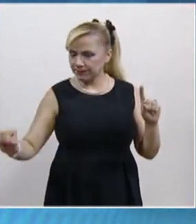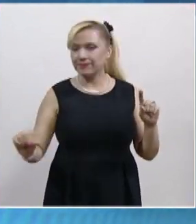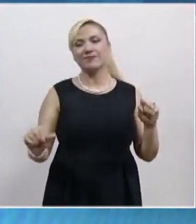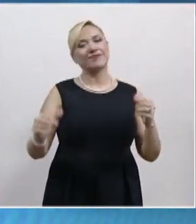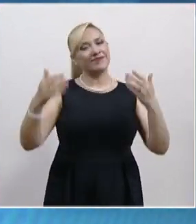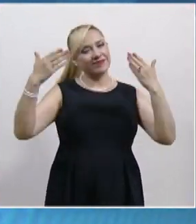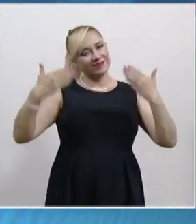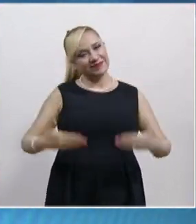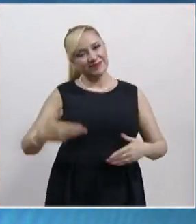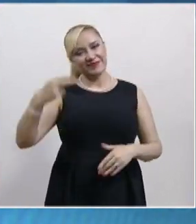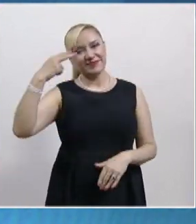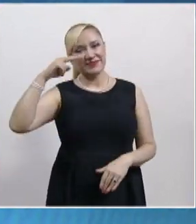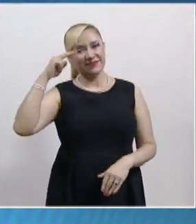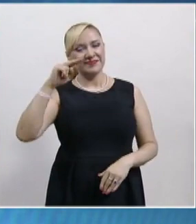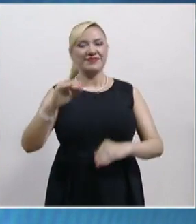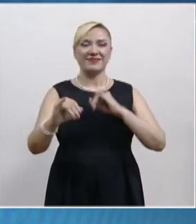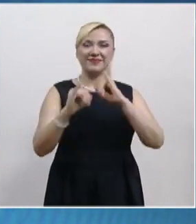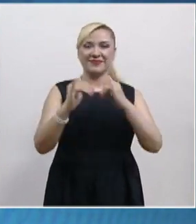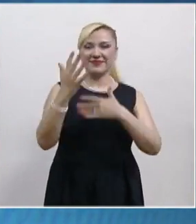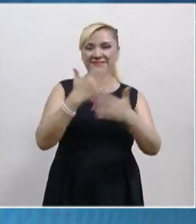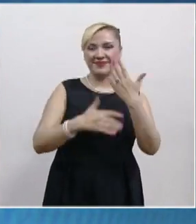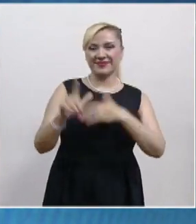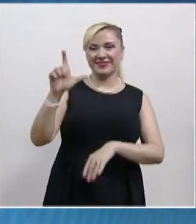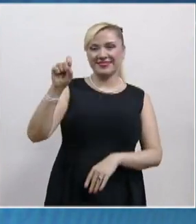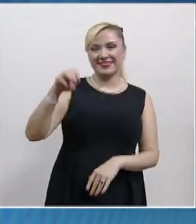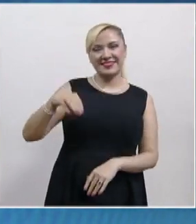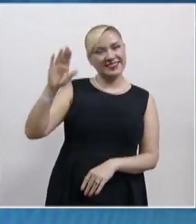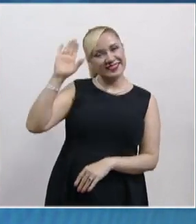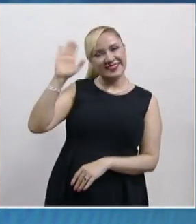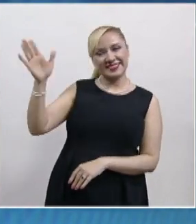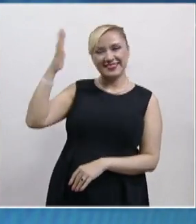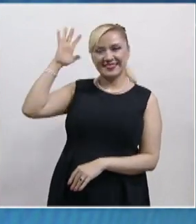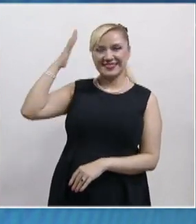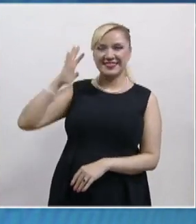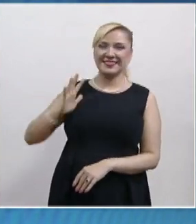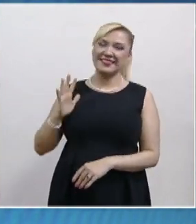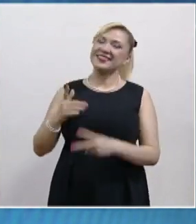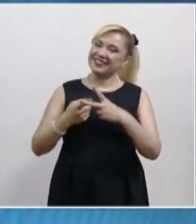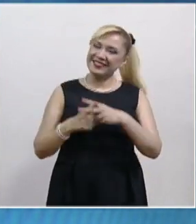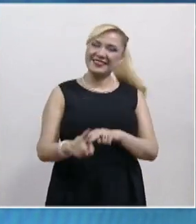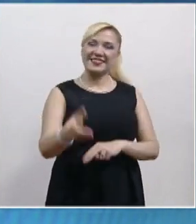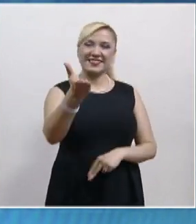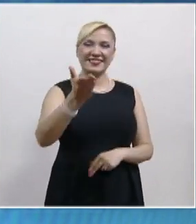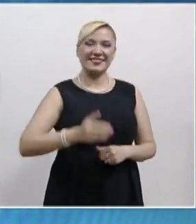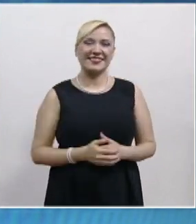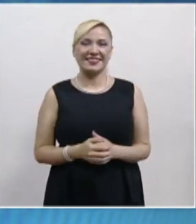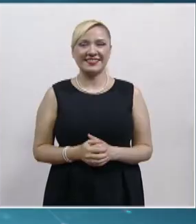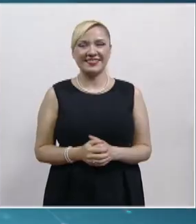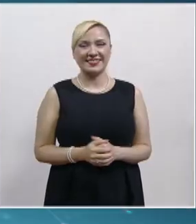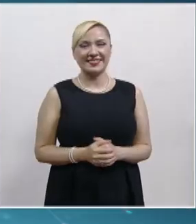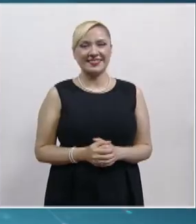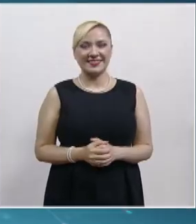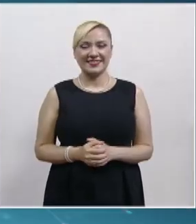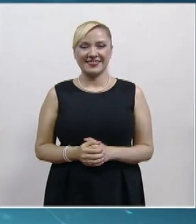Nidia Díaz en la interpretación en lengua de señas mexicana. Hola Nidia, y es así como iniciamos.